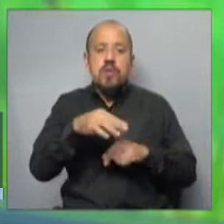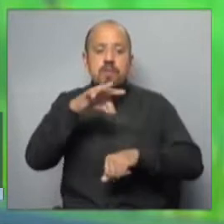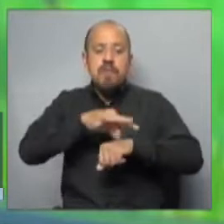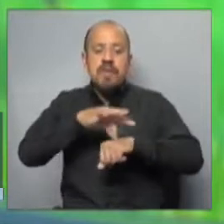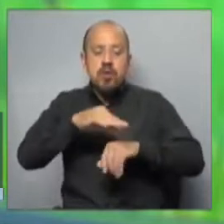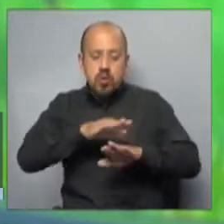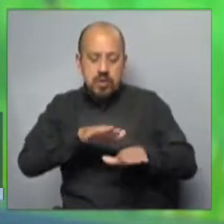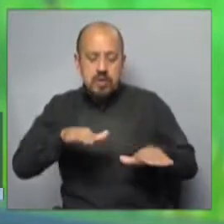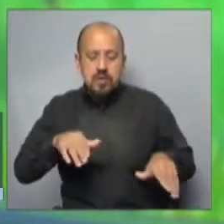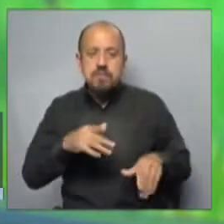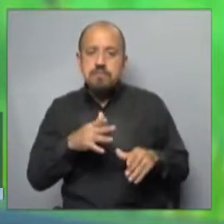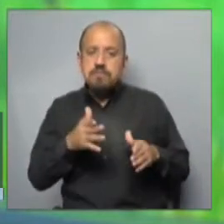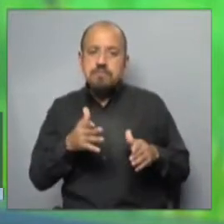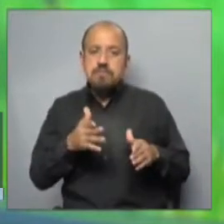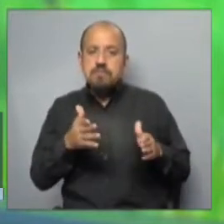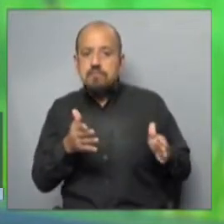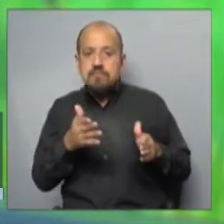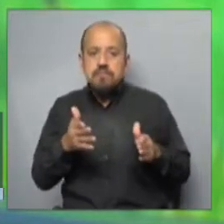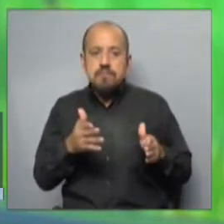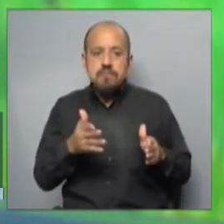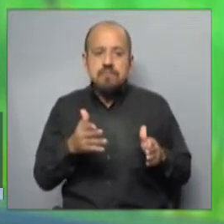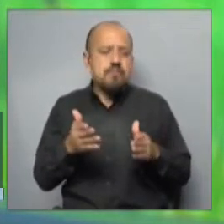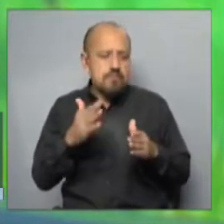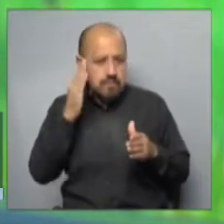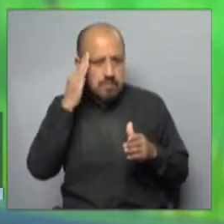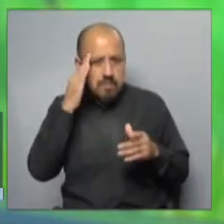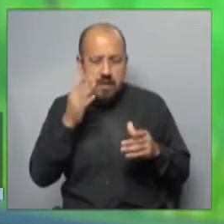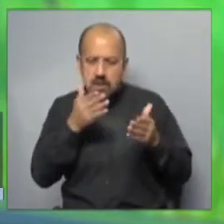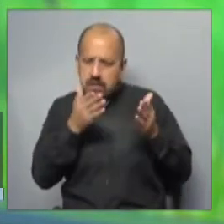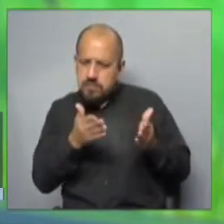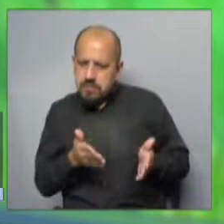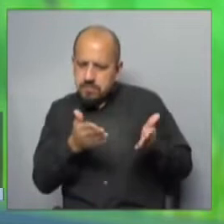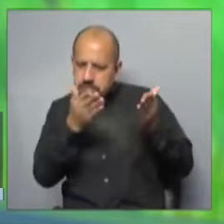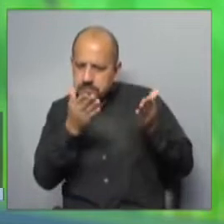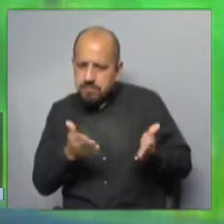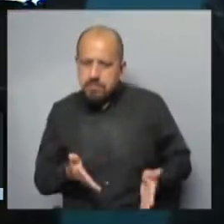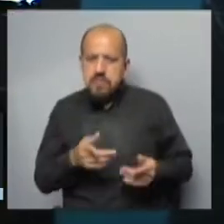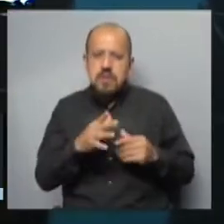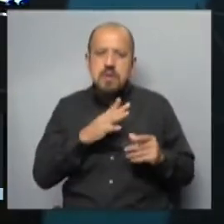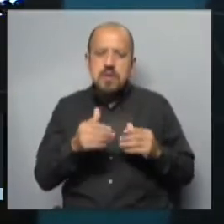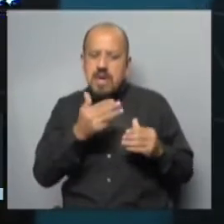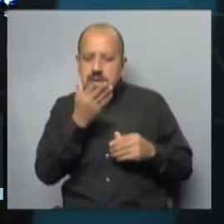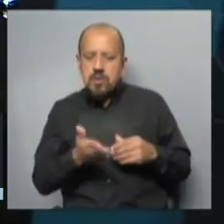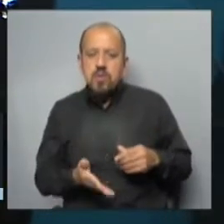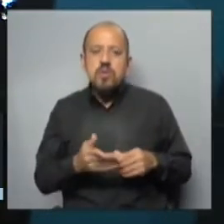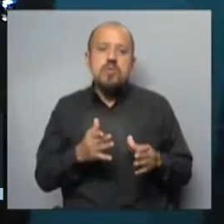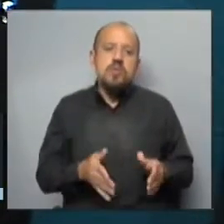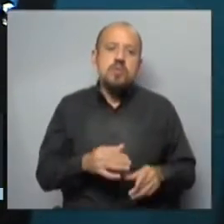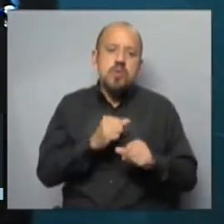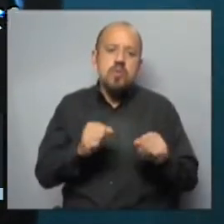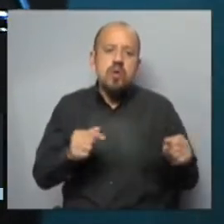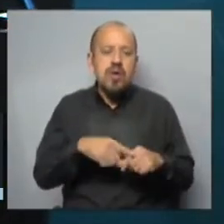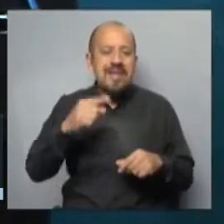tiene ciertos despistados pero siempre por la clínica no por ver determinadas actitudes lo puede pasar a